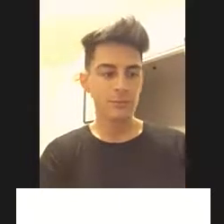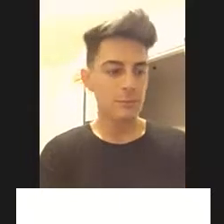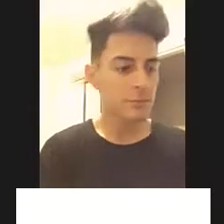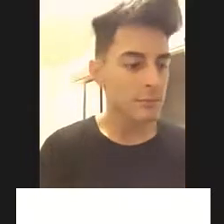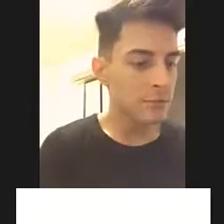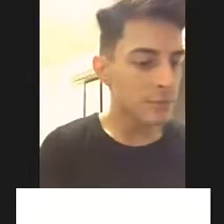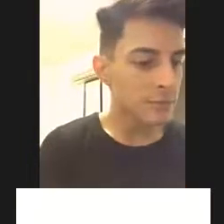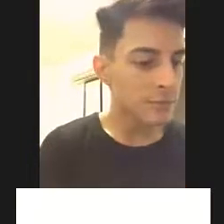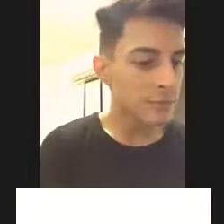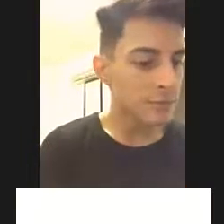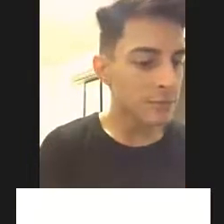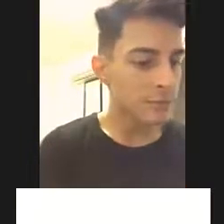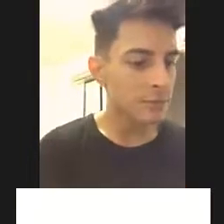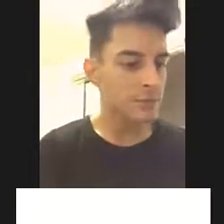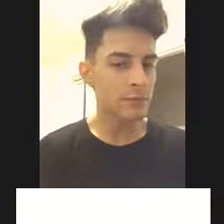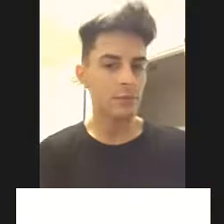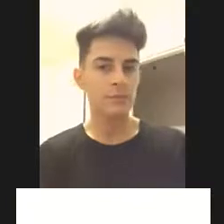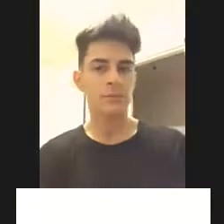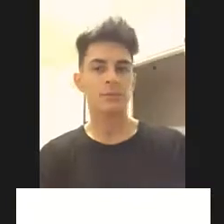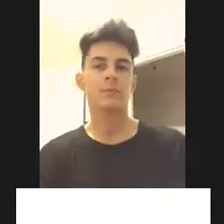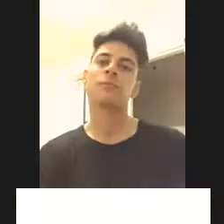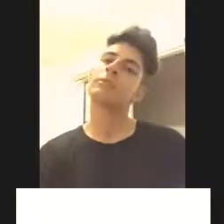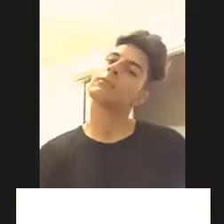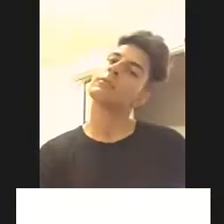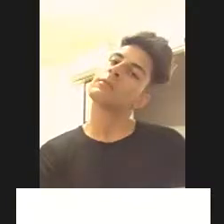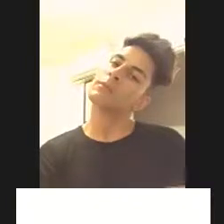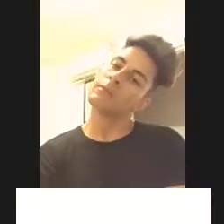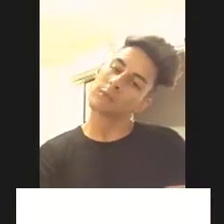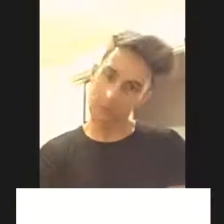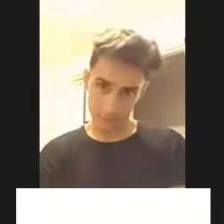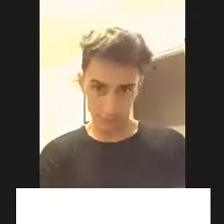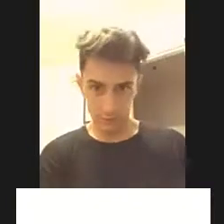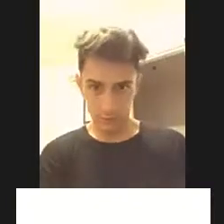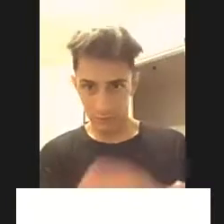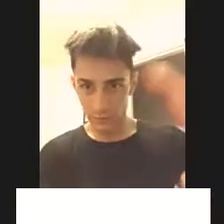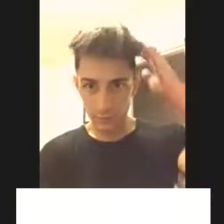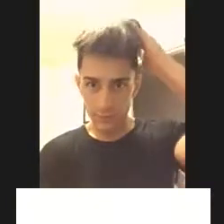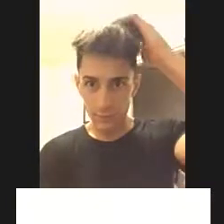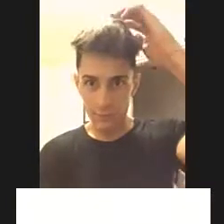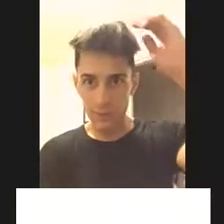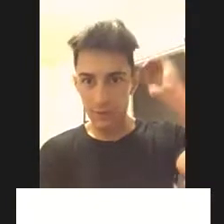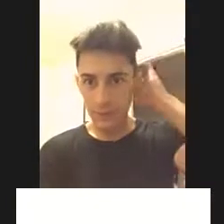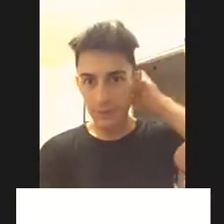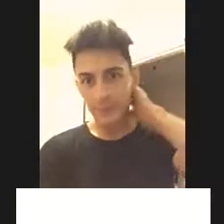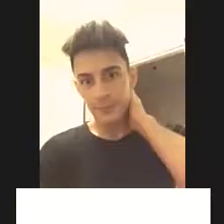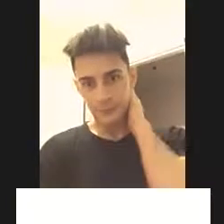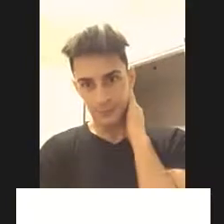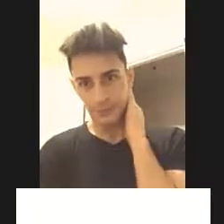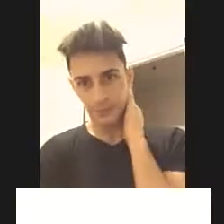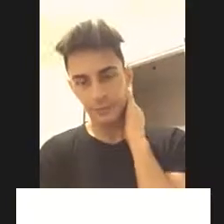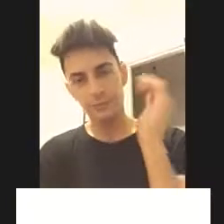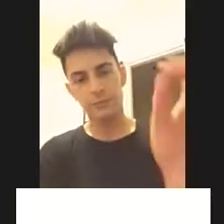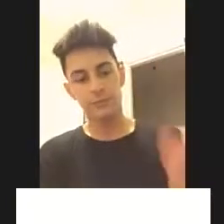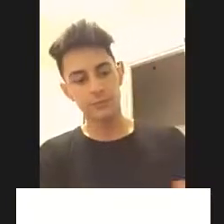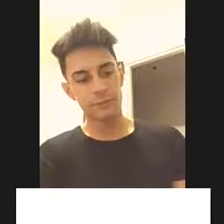nos parecía importante en el mes del VIH. Yo creo que este es un tema que, como decía Zaida, la mayoría de la